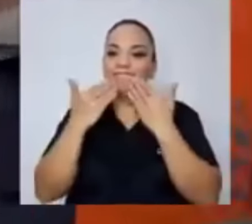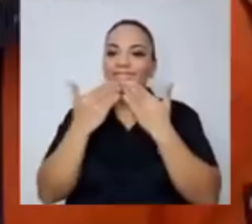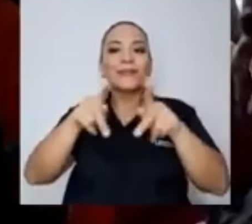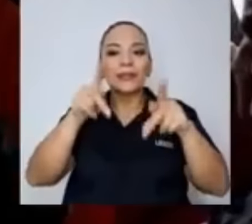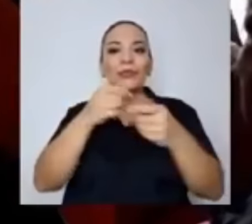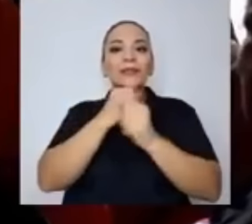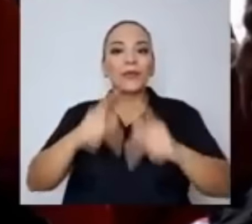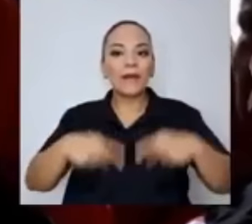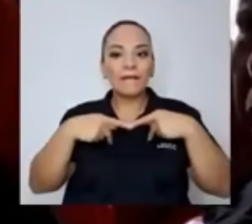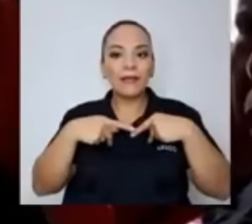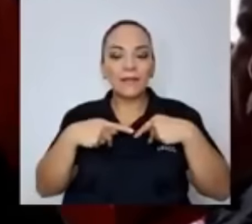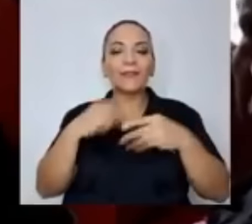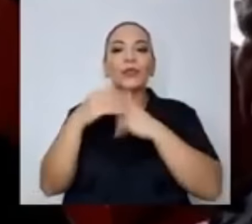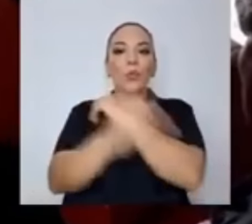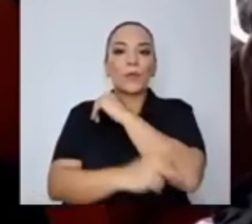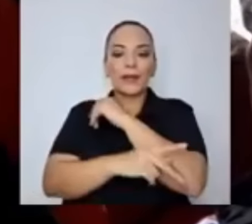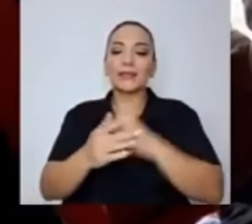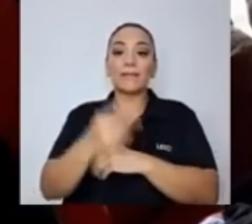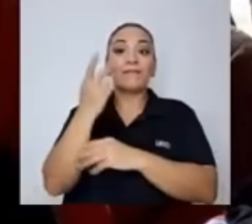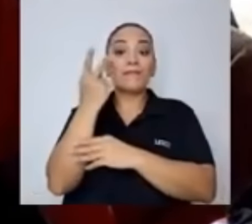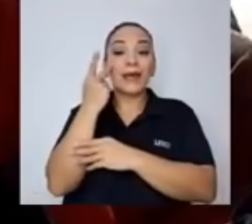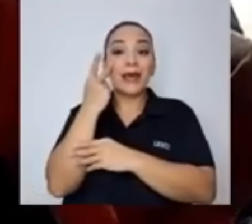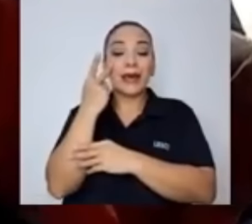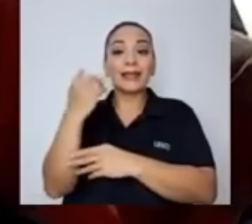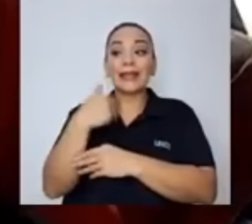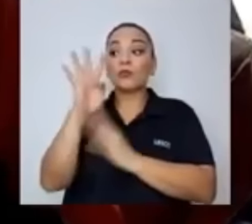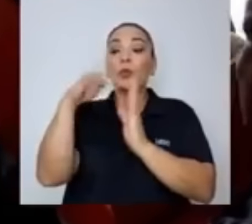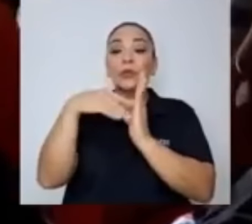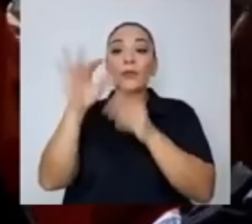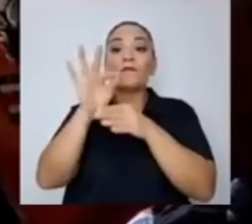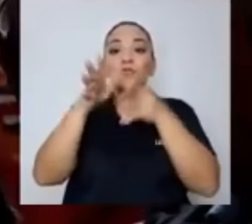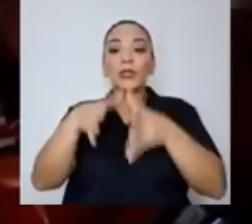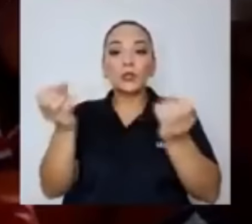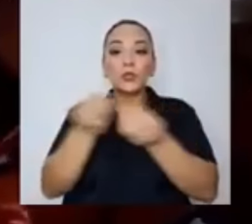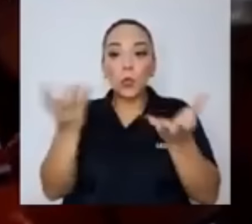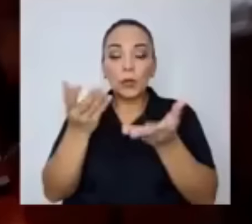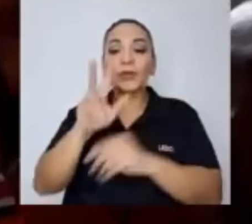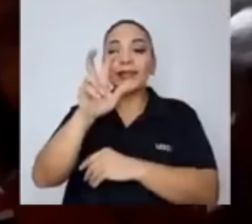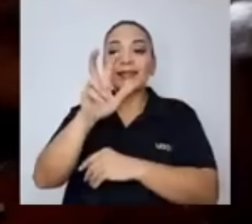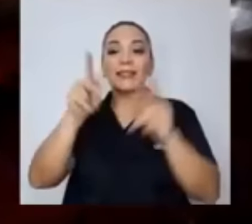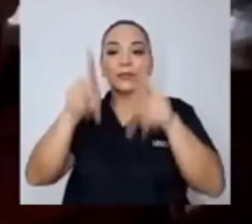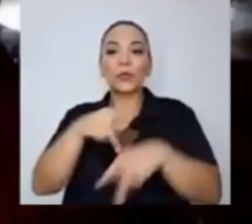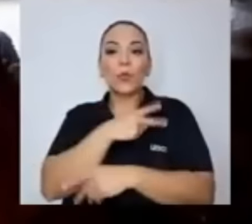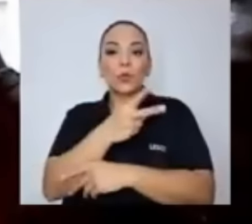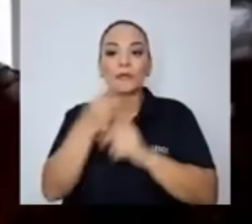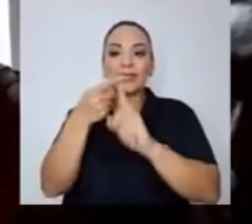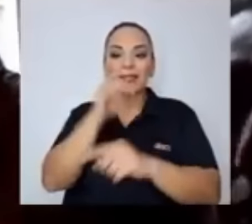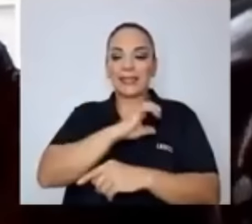agradecimiento. Compatriotas, tenemos 4.000 funcionarios públicos y 300 voluntarios del